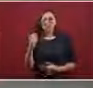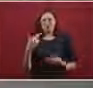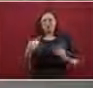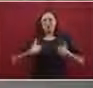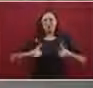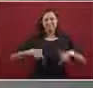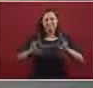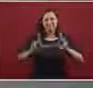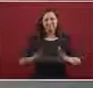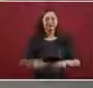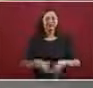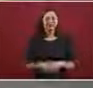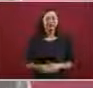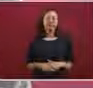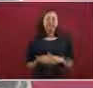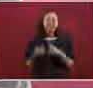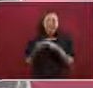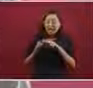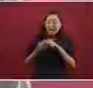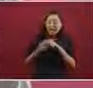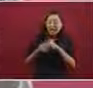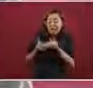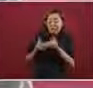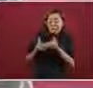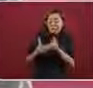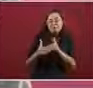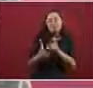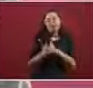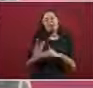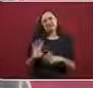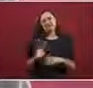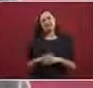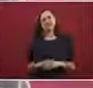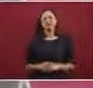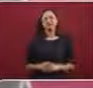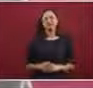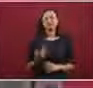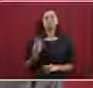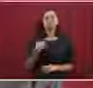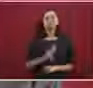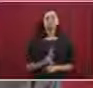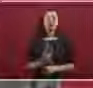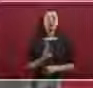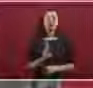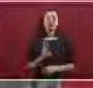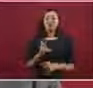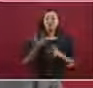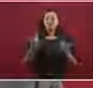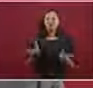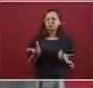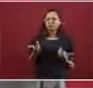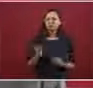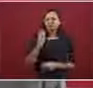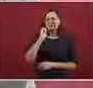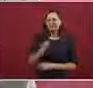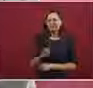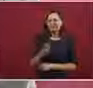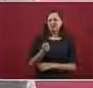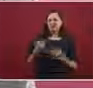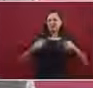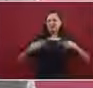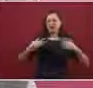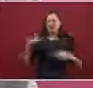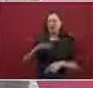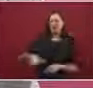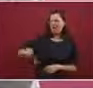eso. No se agota la democracia en que se elija cada 3, cada 6 años